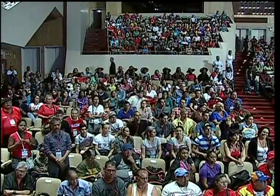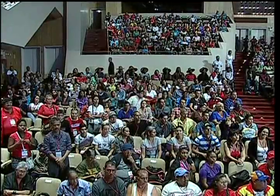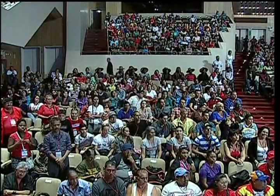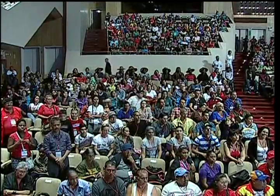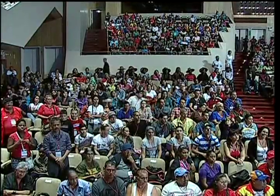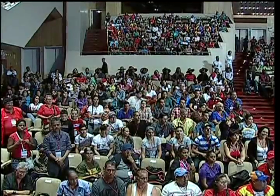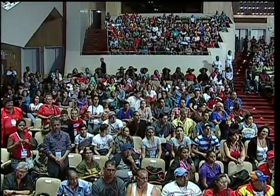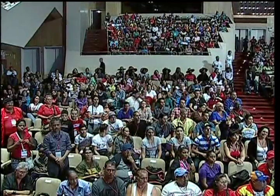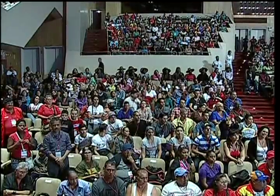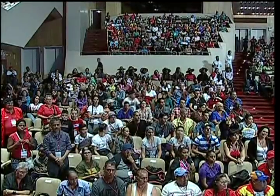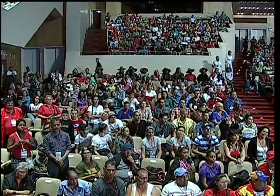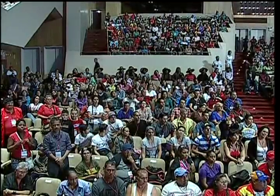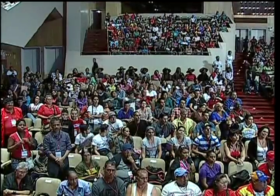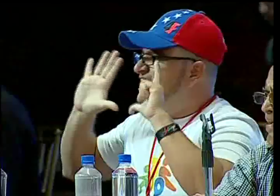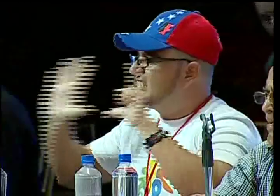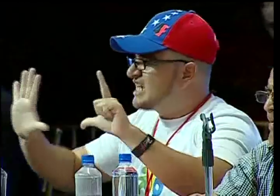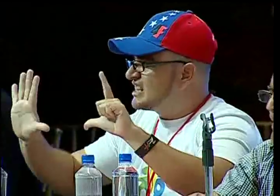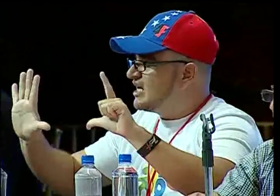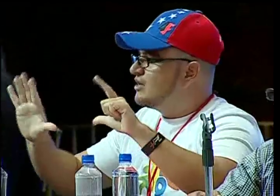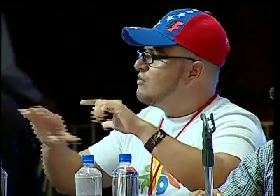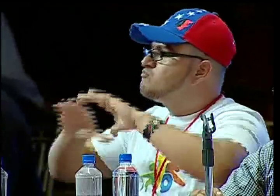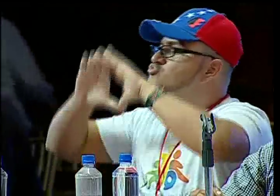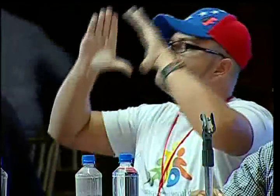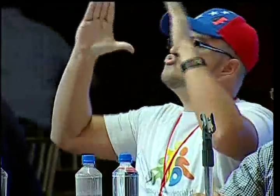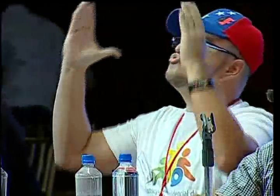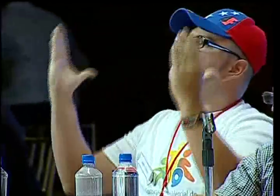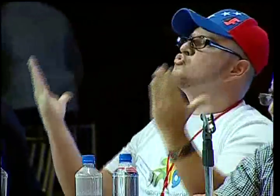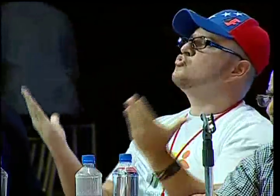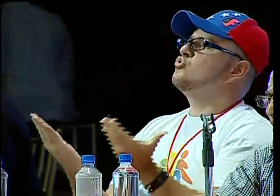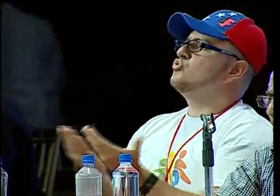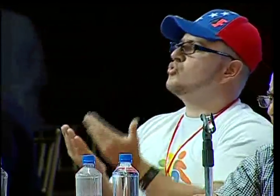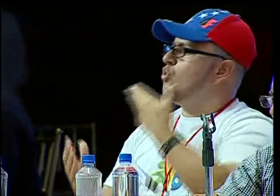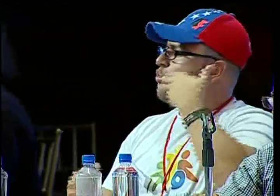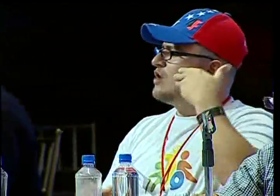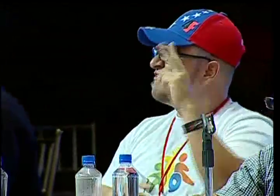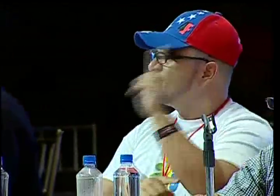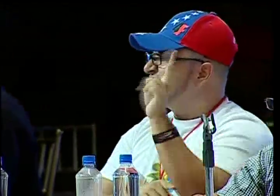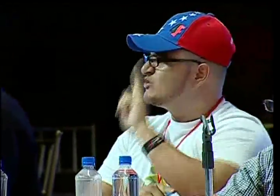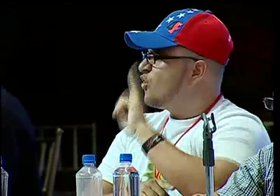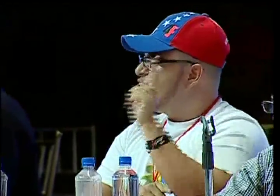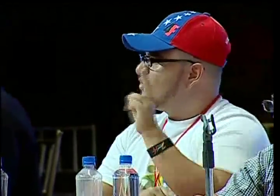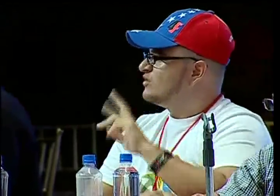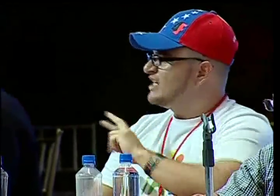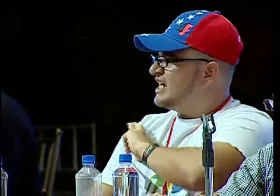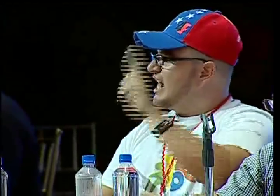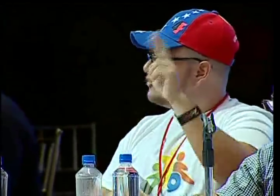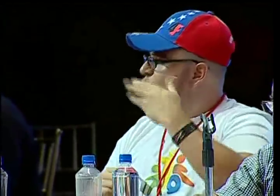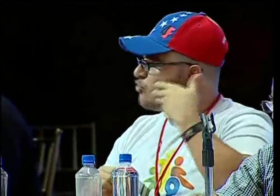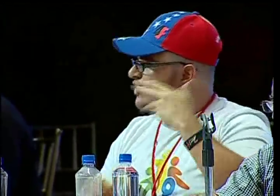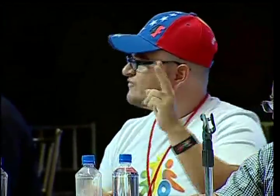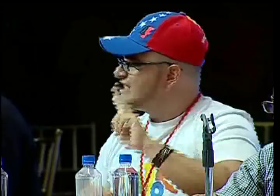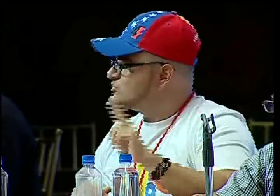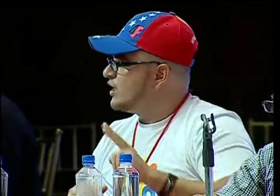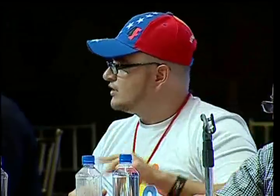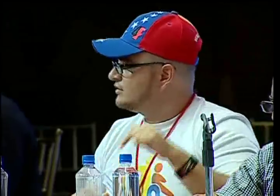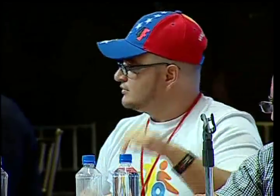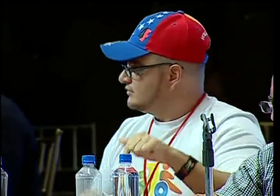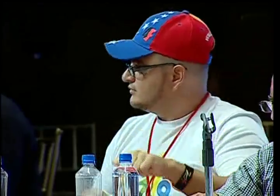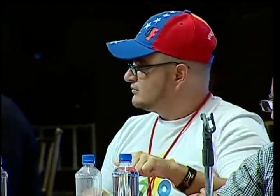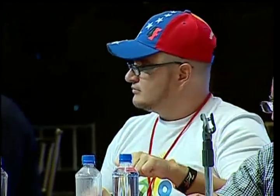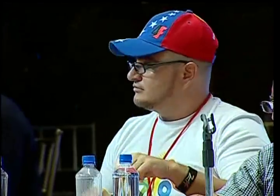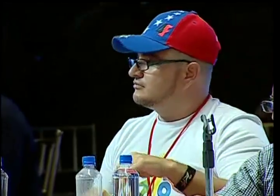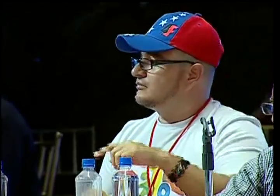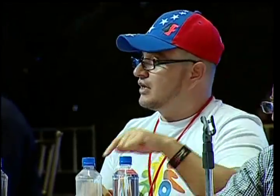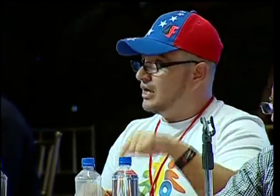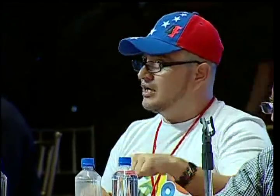nosotros. En la ley de personas con discapacidad en el 2007, primera vez en el mundo, nos sentimos orgullosos